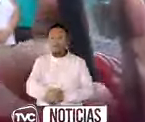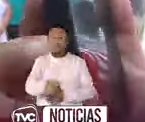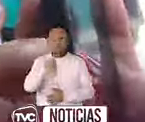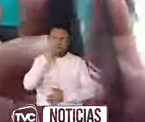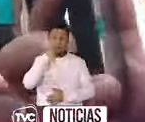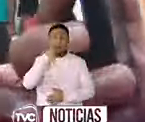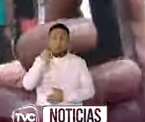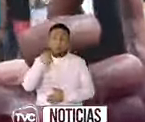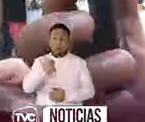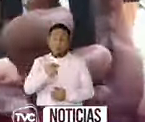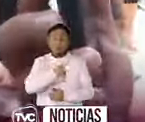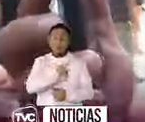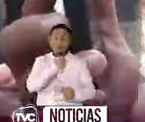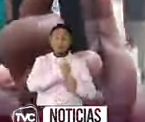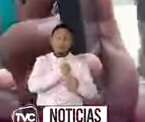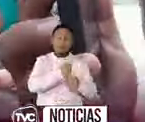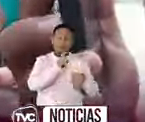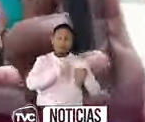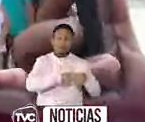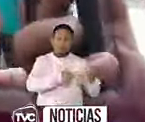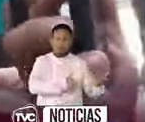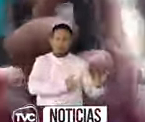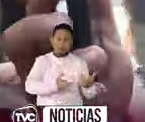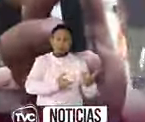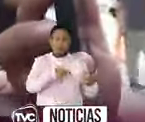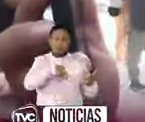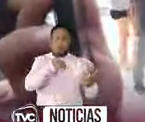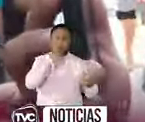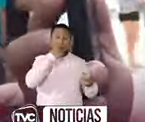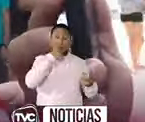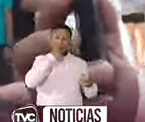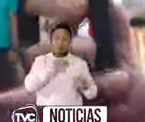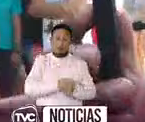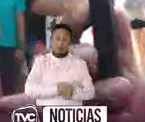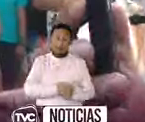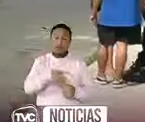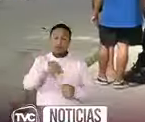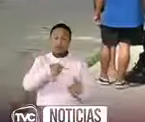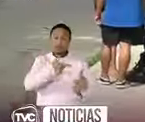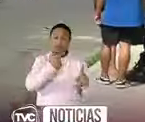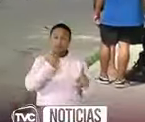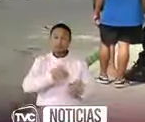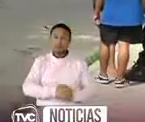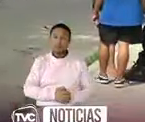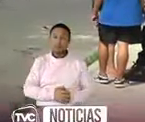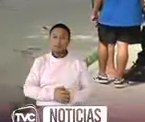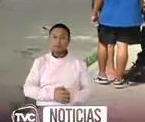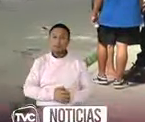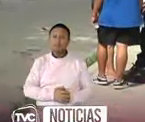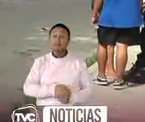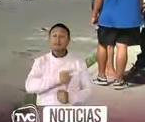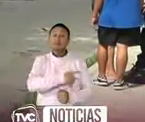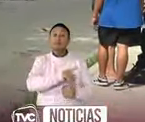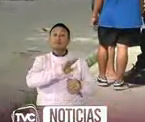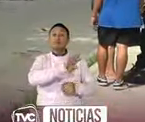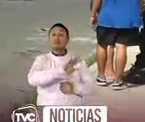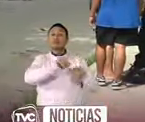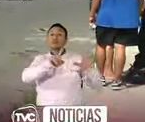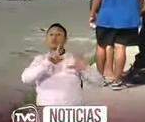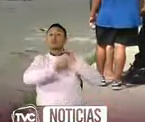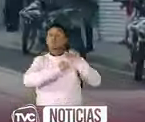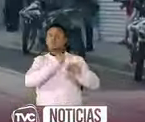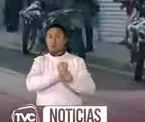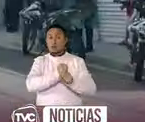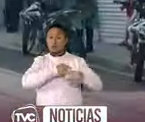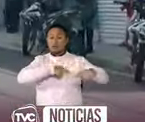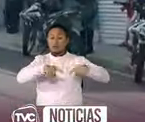que pertenece a las filas de bomberiles de la ciudad de Manta, quien ha sido abatido en este sector. El subteniente de 46 años de edad, que era jefe de la brigada de